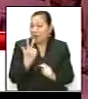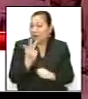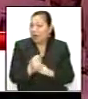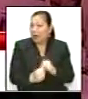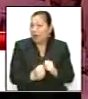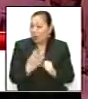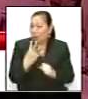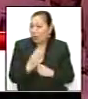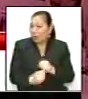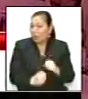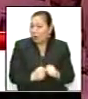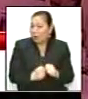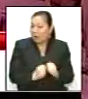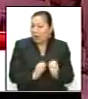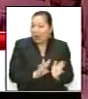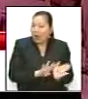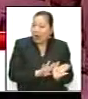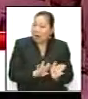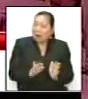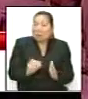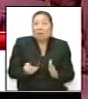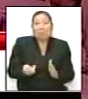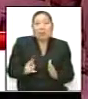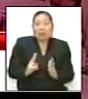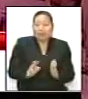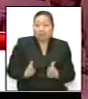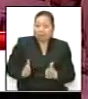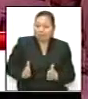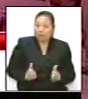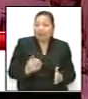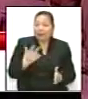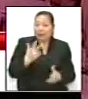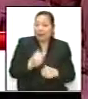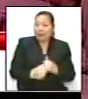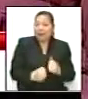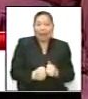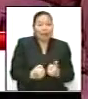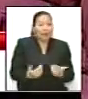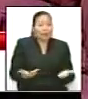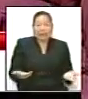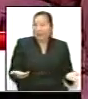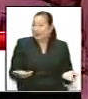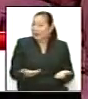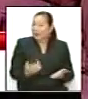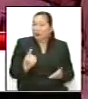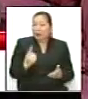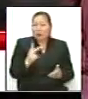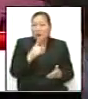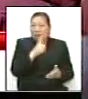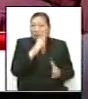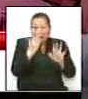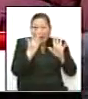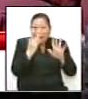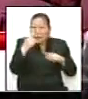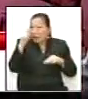y 4 años de manera excepcional. Vamos caminando al tercer año y tenemos una ejecución de un 10%.